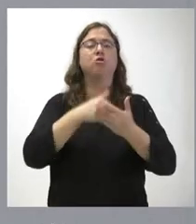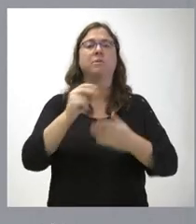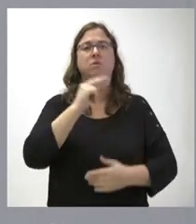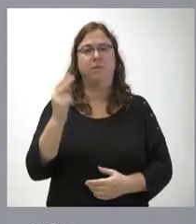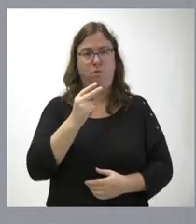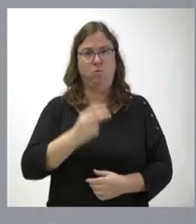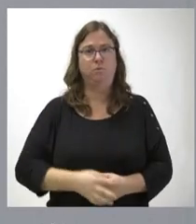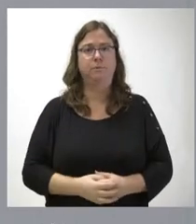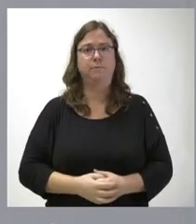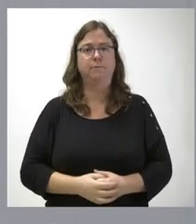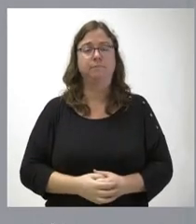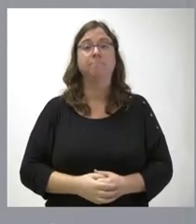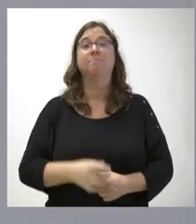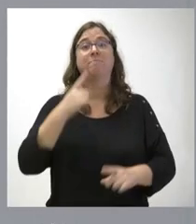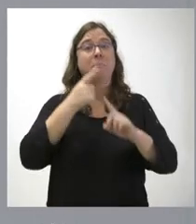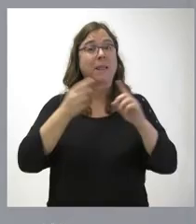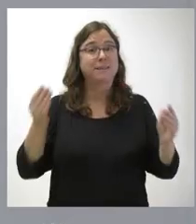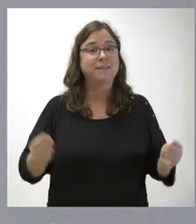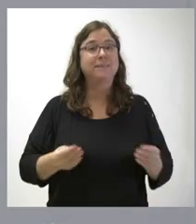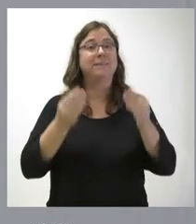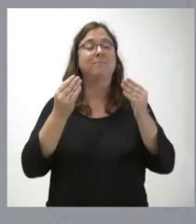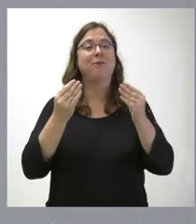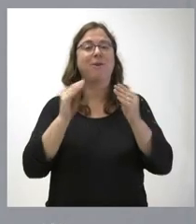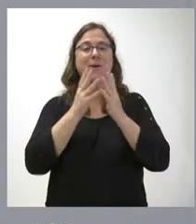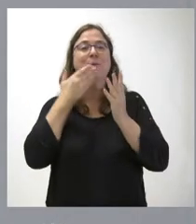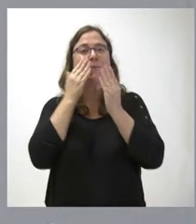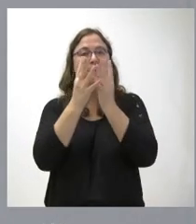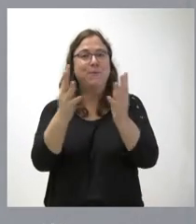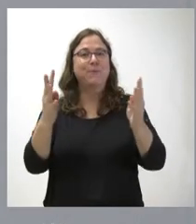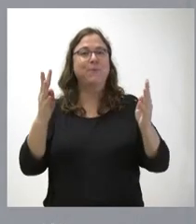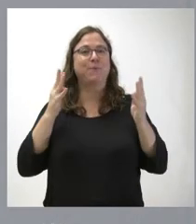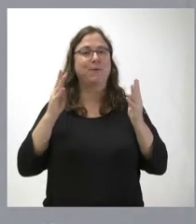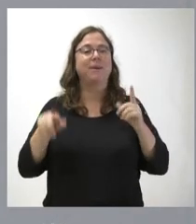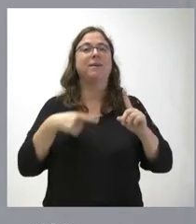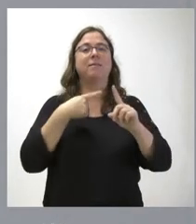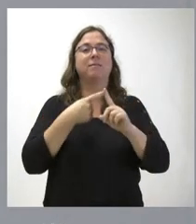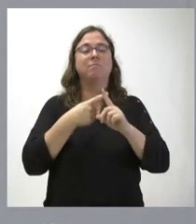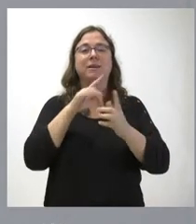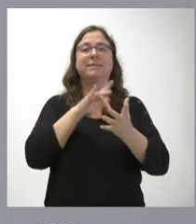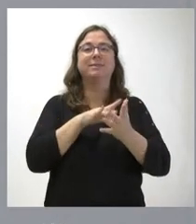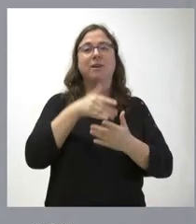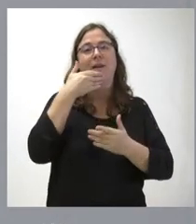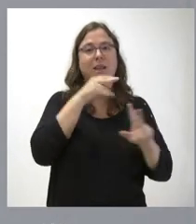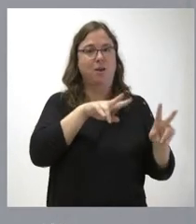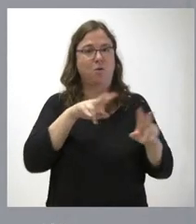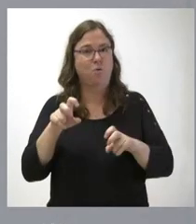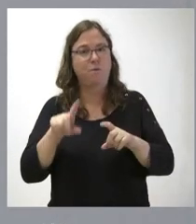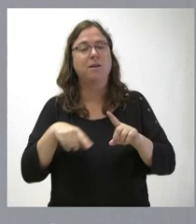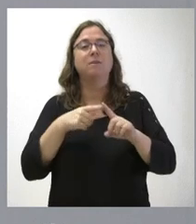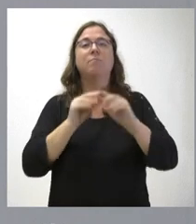euros se va a mejorar el aislamiento térmico del edificio se van a adquirir nuevas calderas de biomasa y se va a